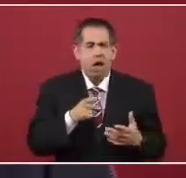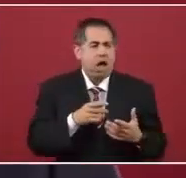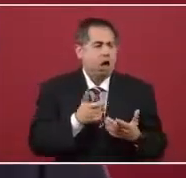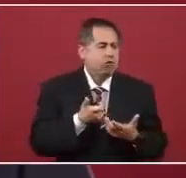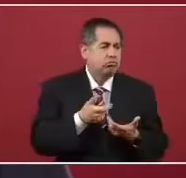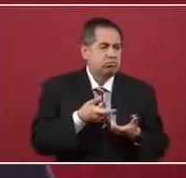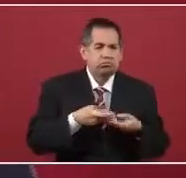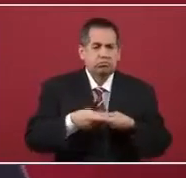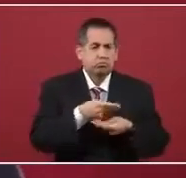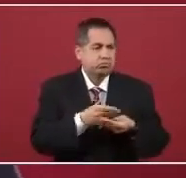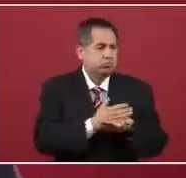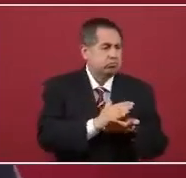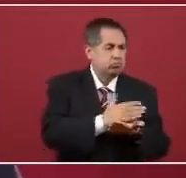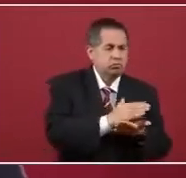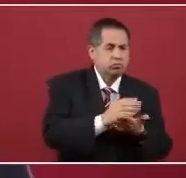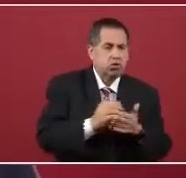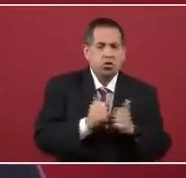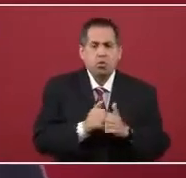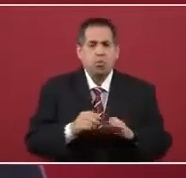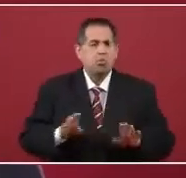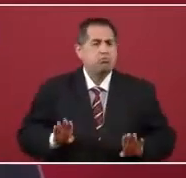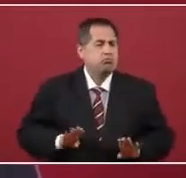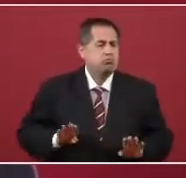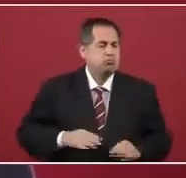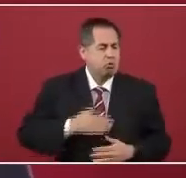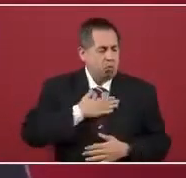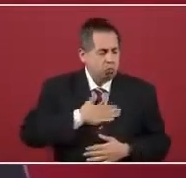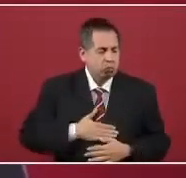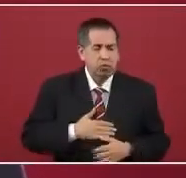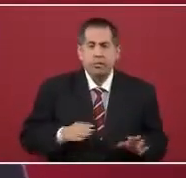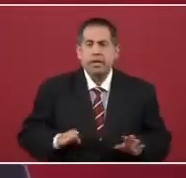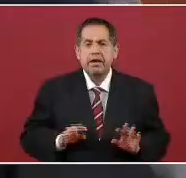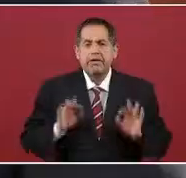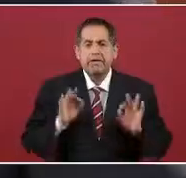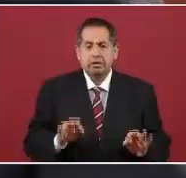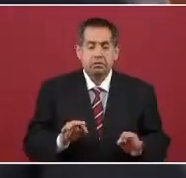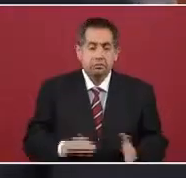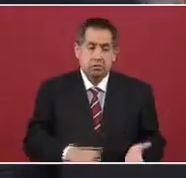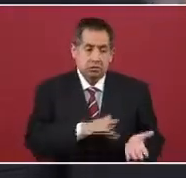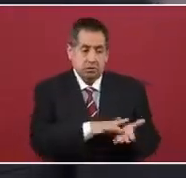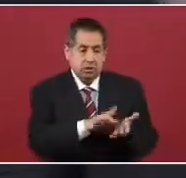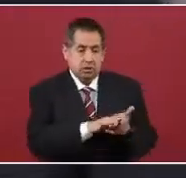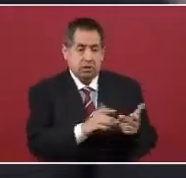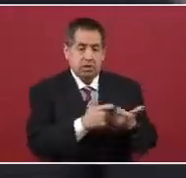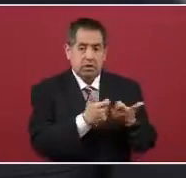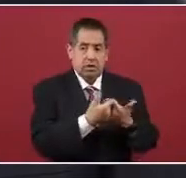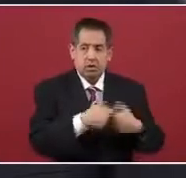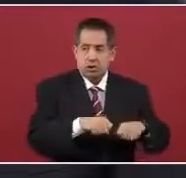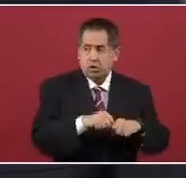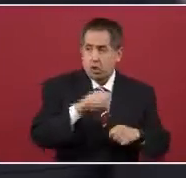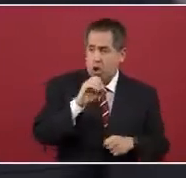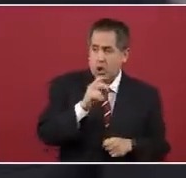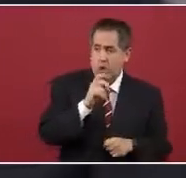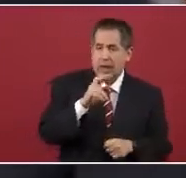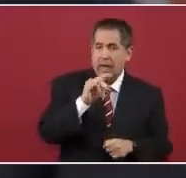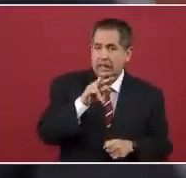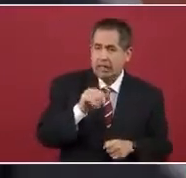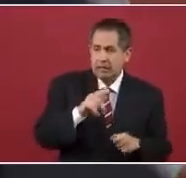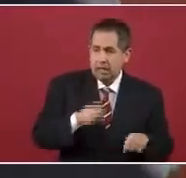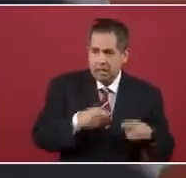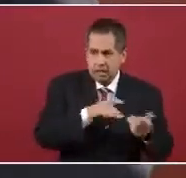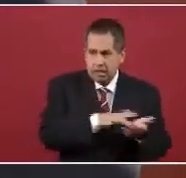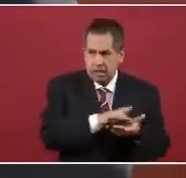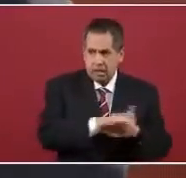distribuir con justicia beneficios. Hay que apoyar a las cooperativas. Siguen